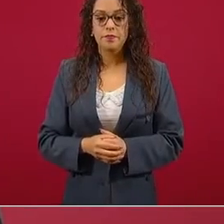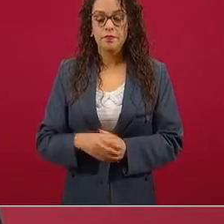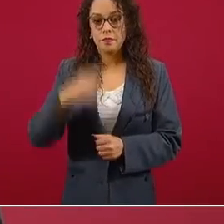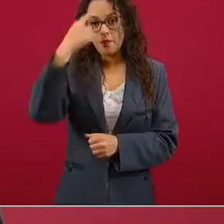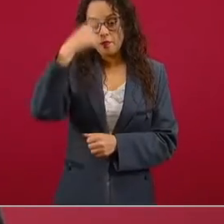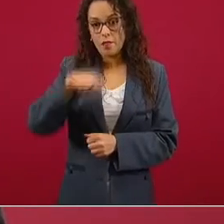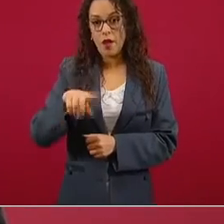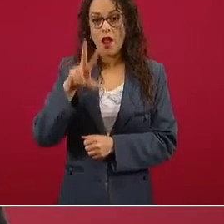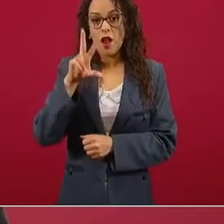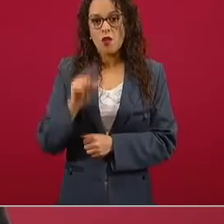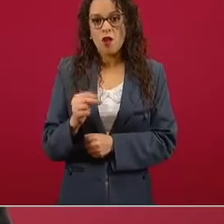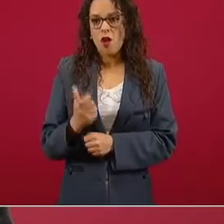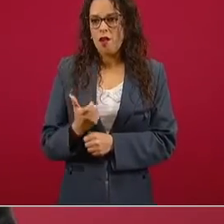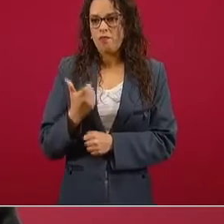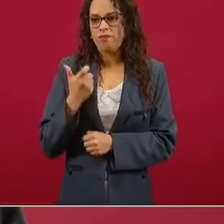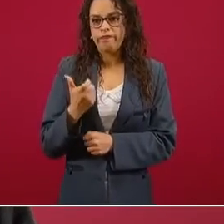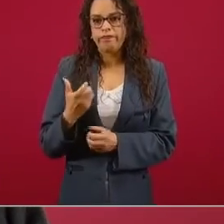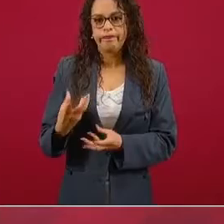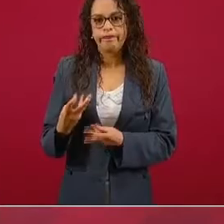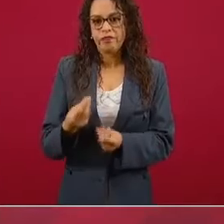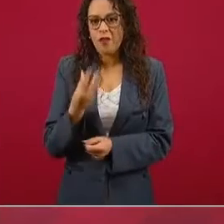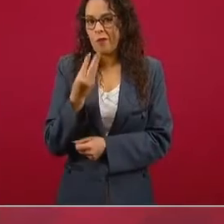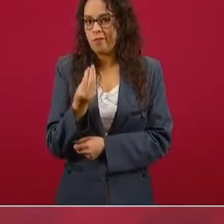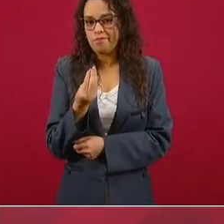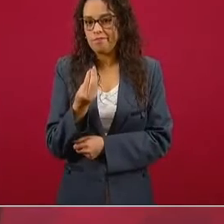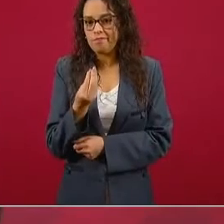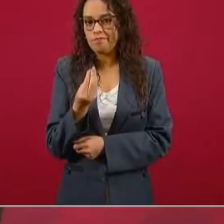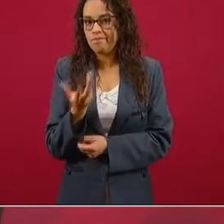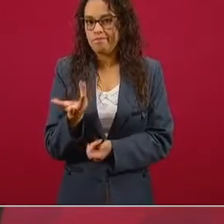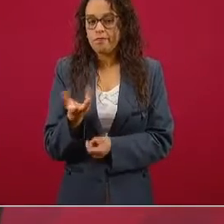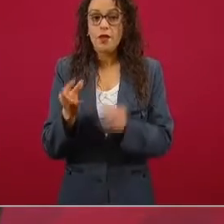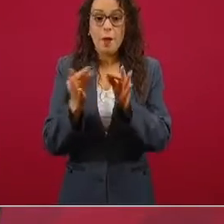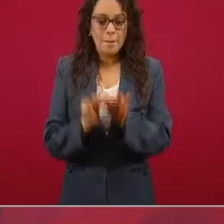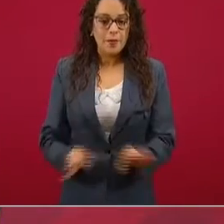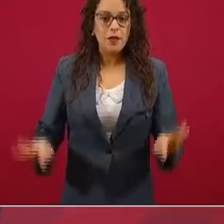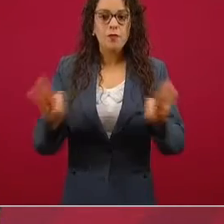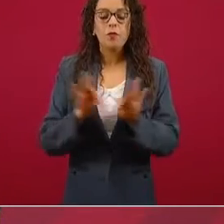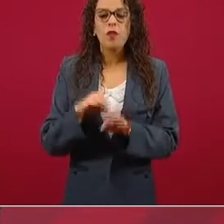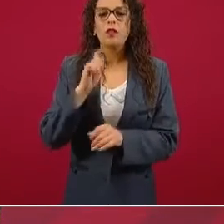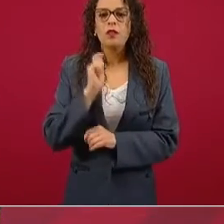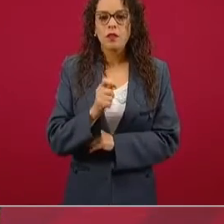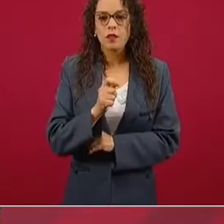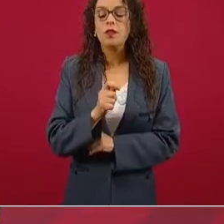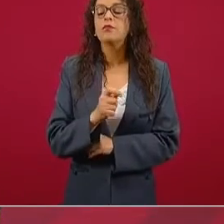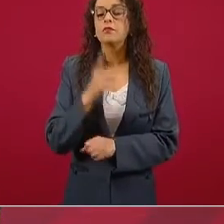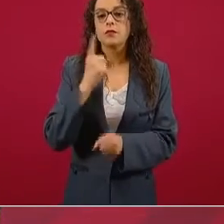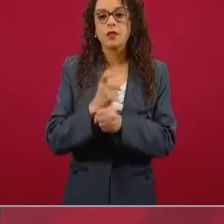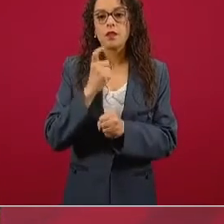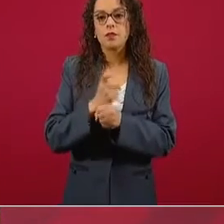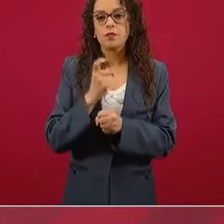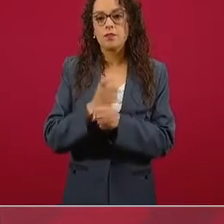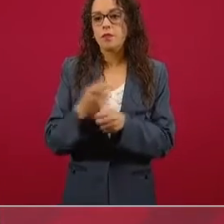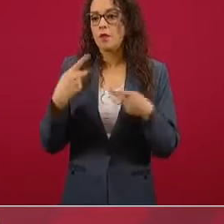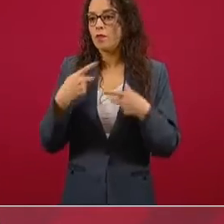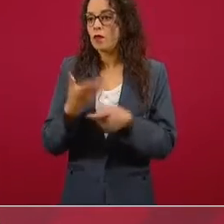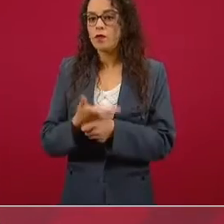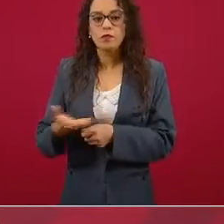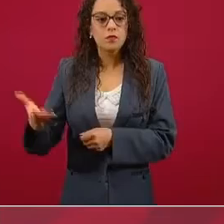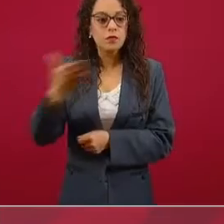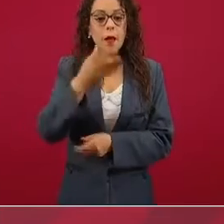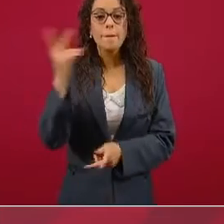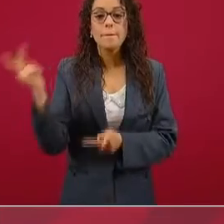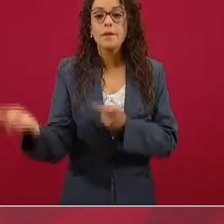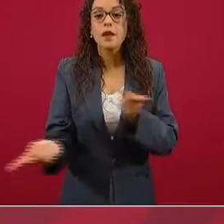tanto. Lo importante es que se tome en cuenta al pueblo, que se consulte al